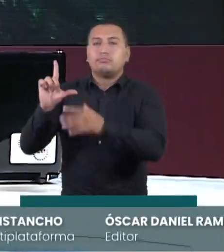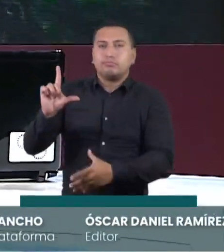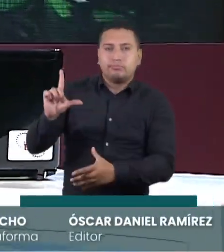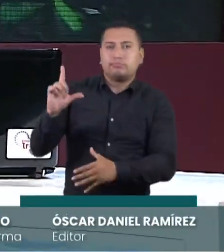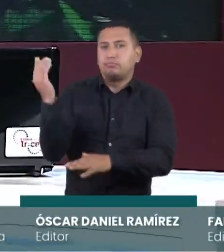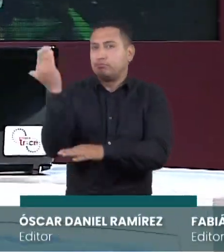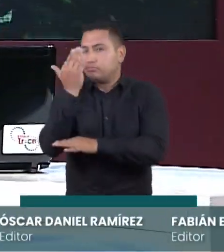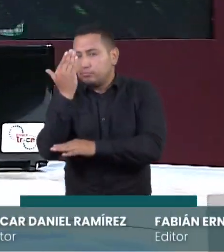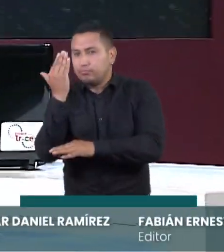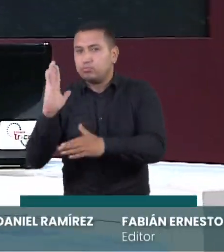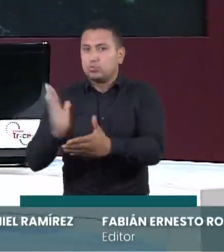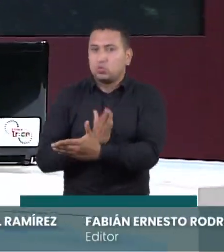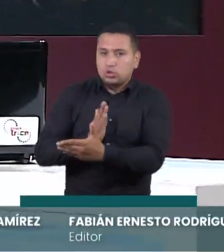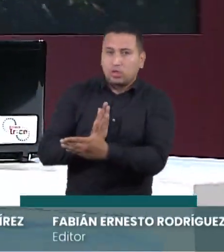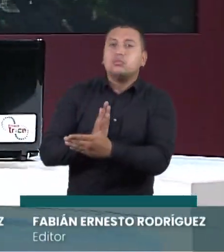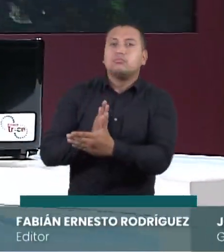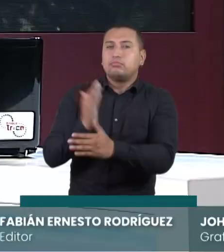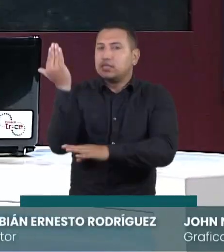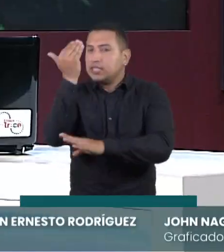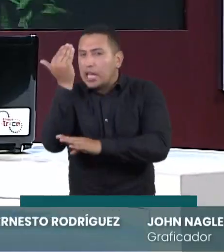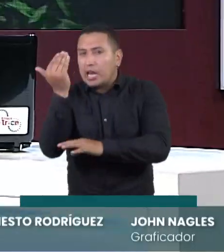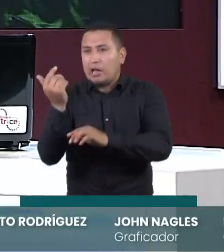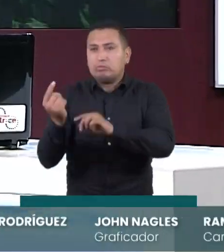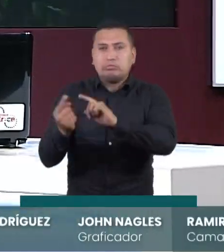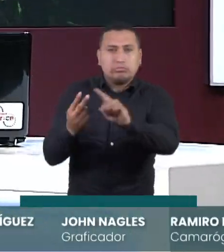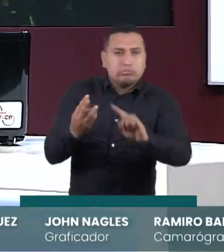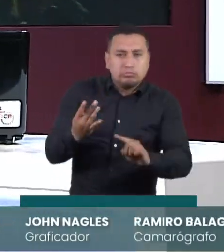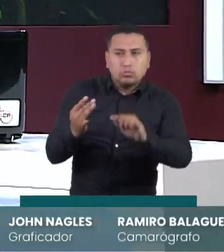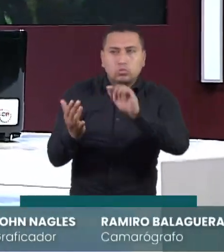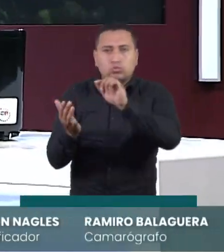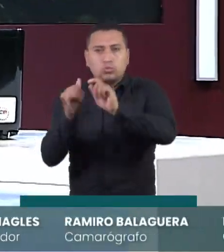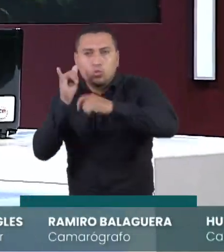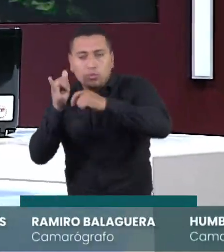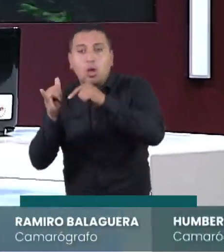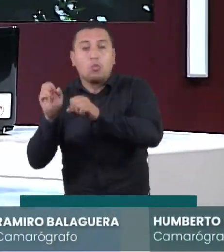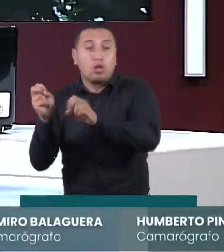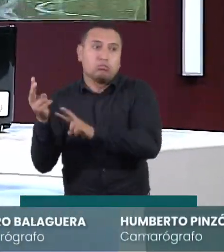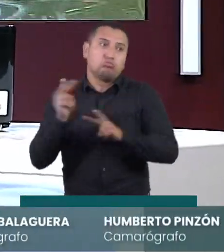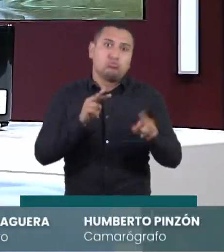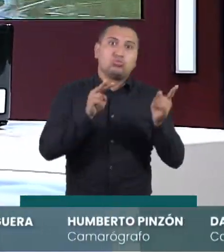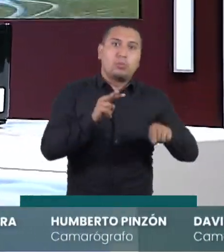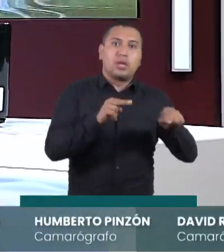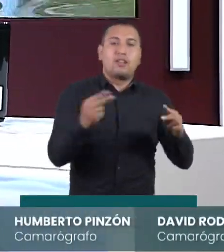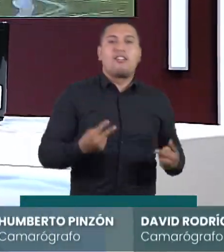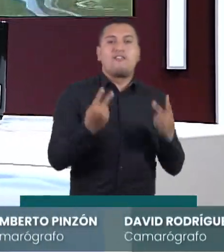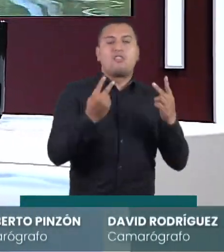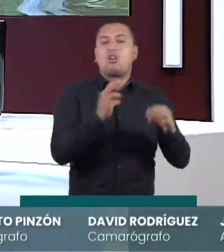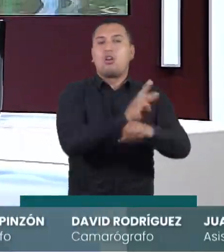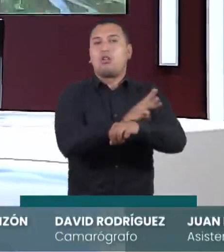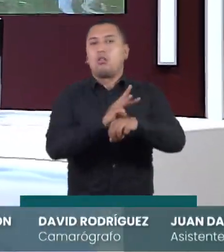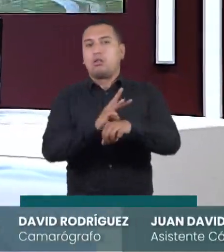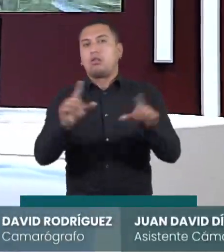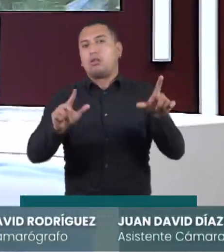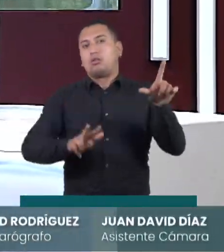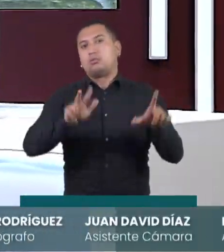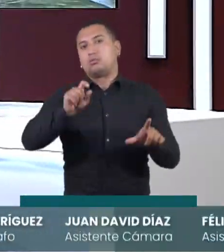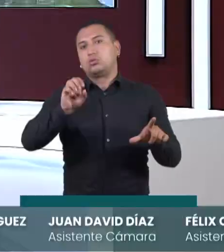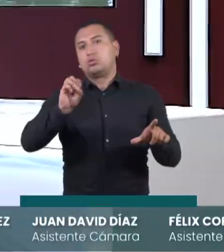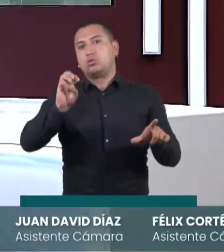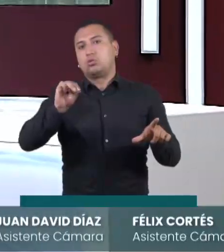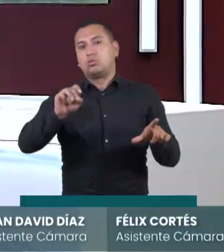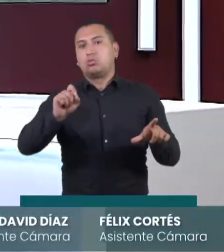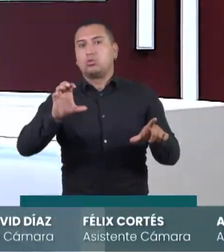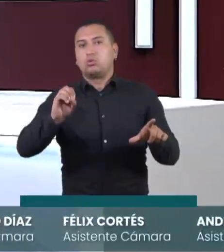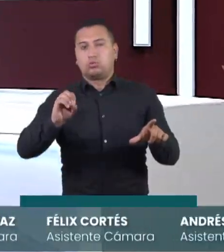y mucho más. Recuerde también que puede ver todo nuestro contenido con la señal en vivo de nuestra página web www.canal13